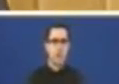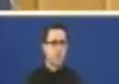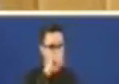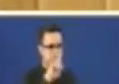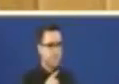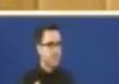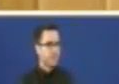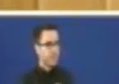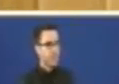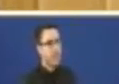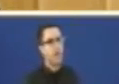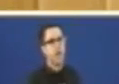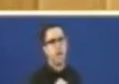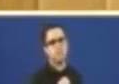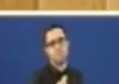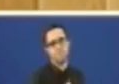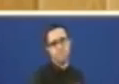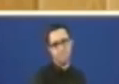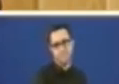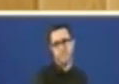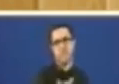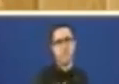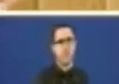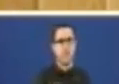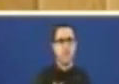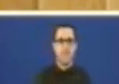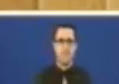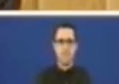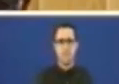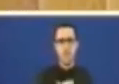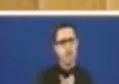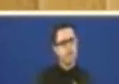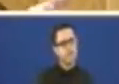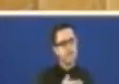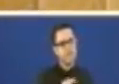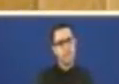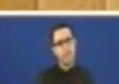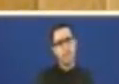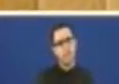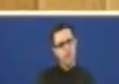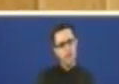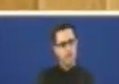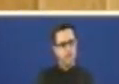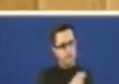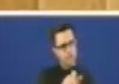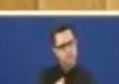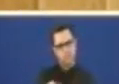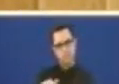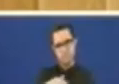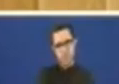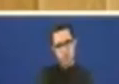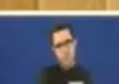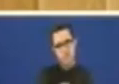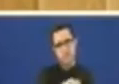Grupo Socialista, en todo caso teñen dereito. Esta é a sensibilidade. Bueno, nos, xa digo, estamos abertos